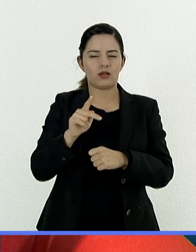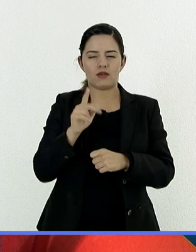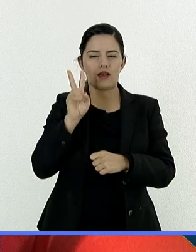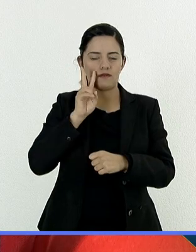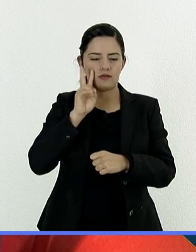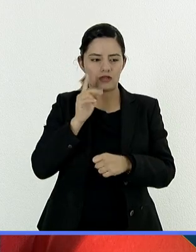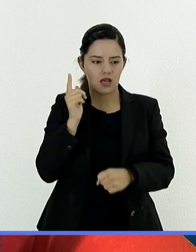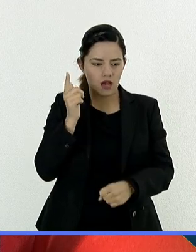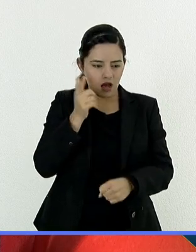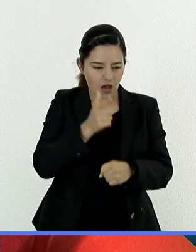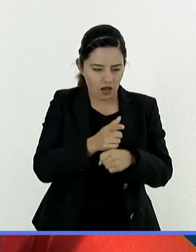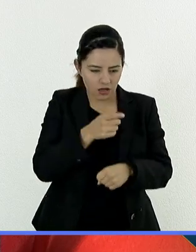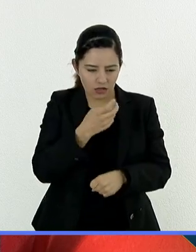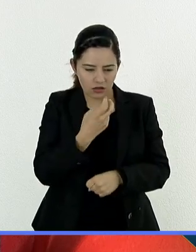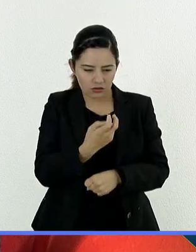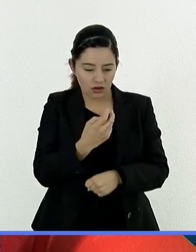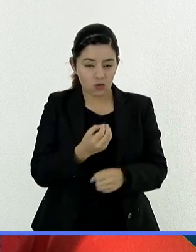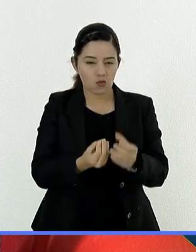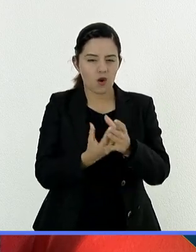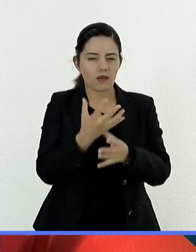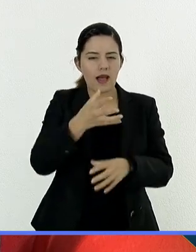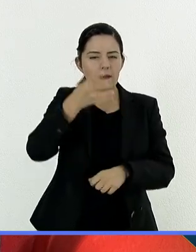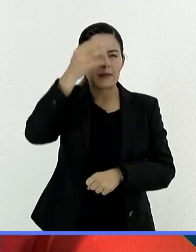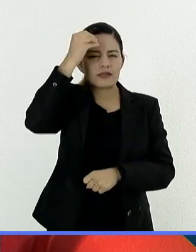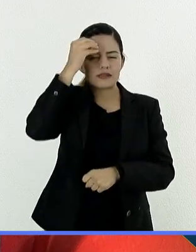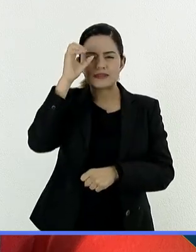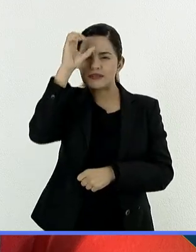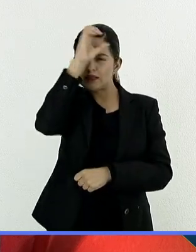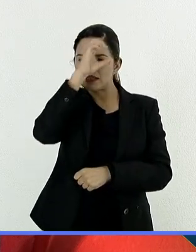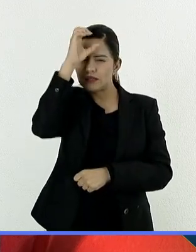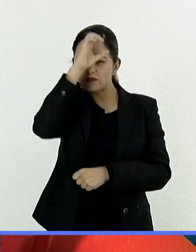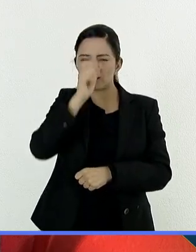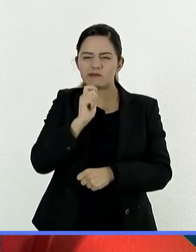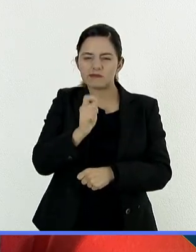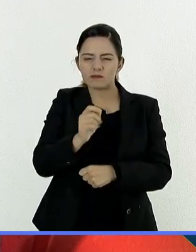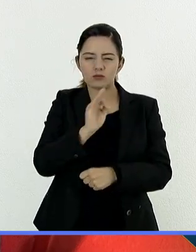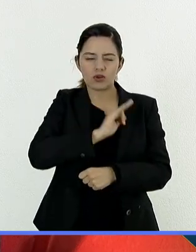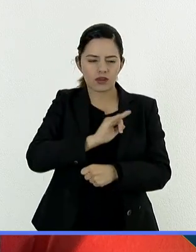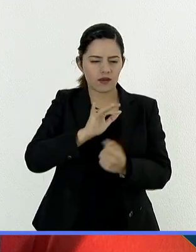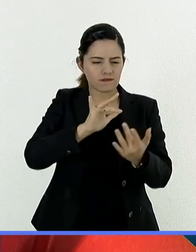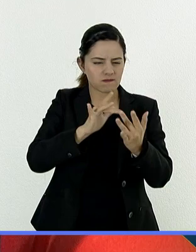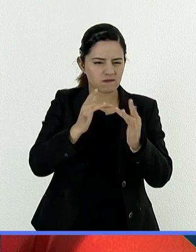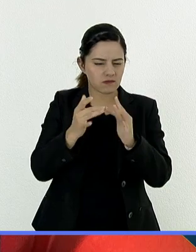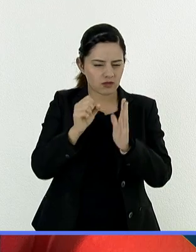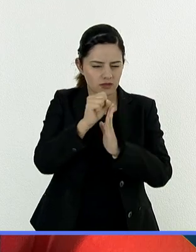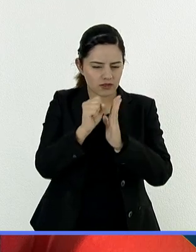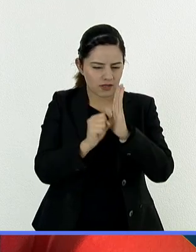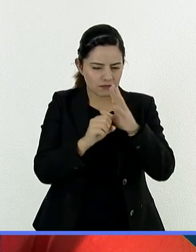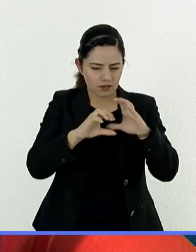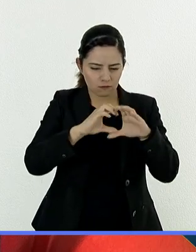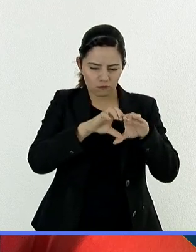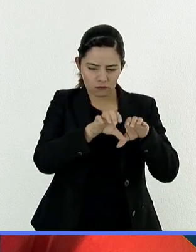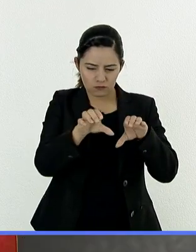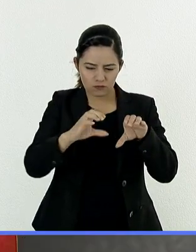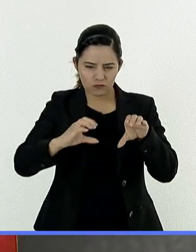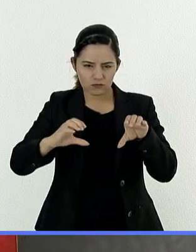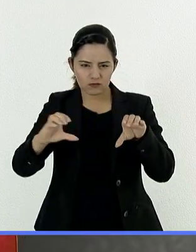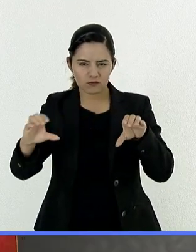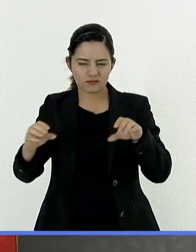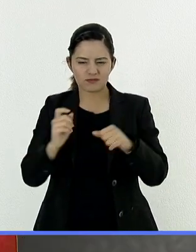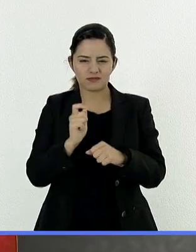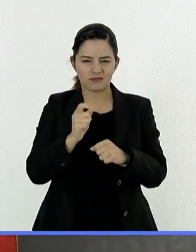de darle unidad a todo este entramado de Cuevas que que identificas como un mundo subterráneo